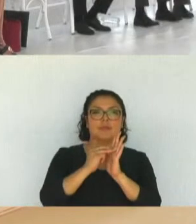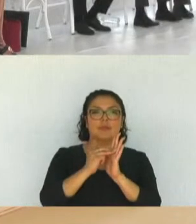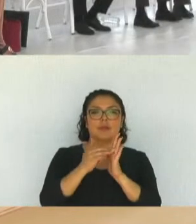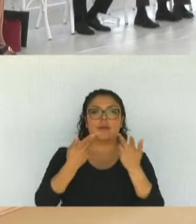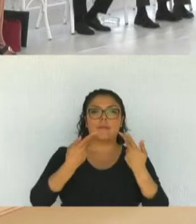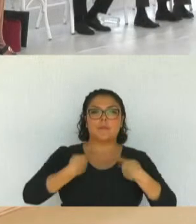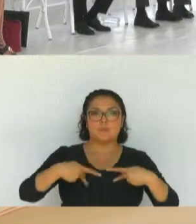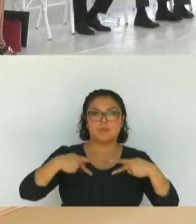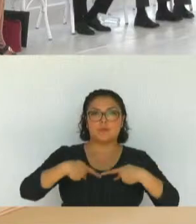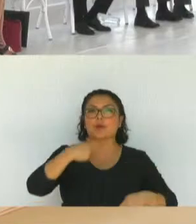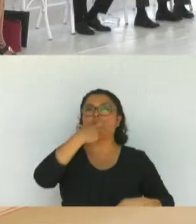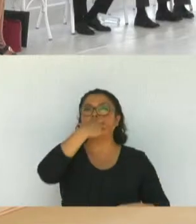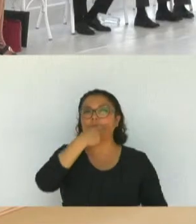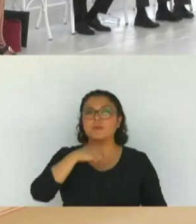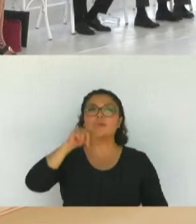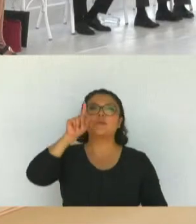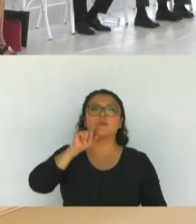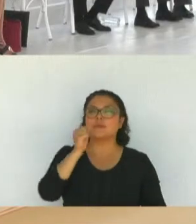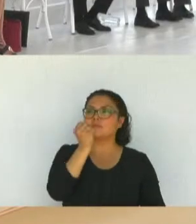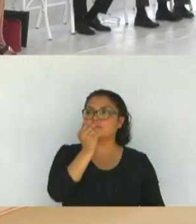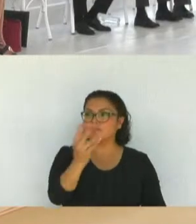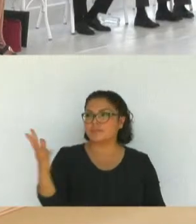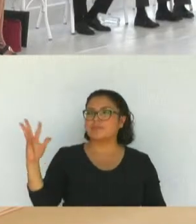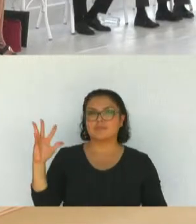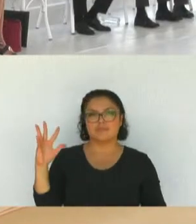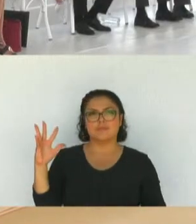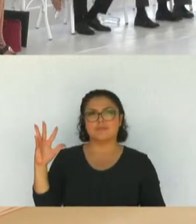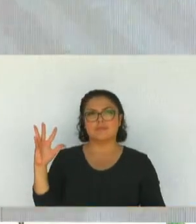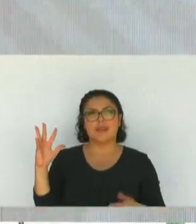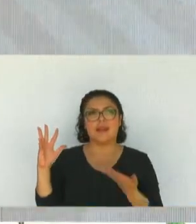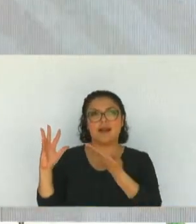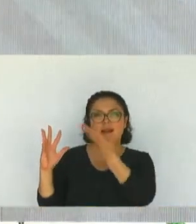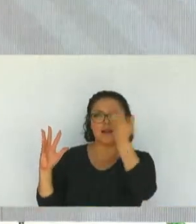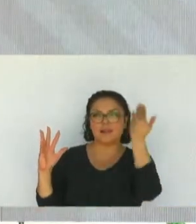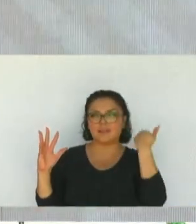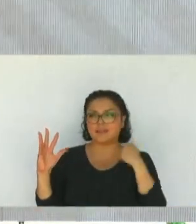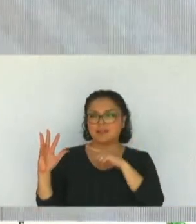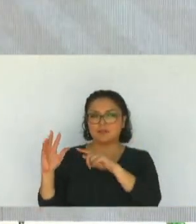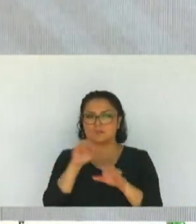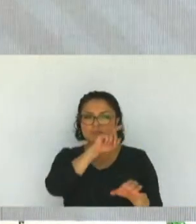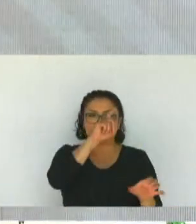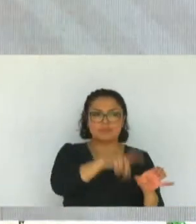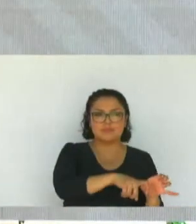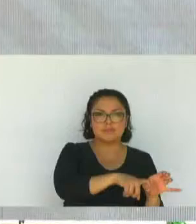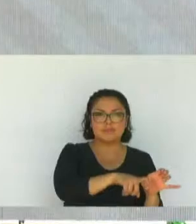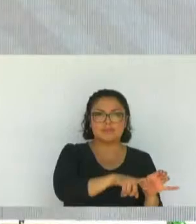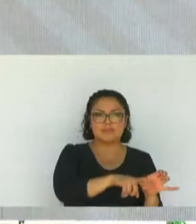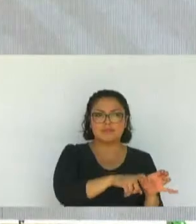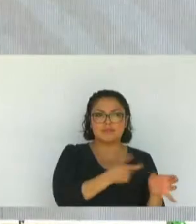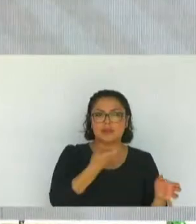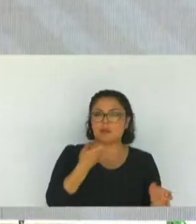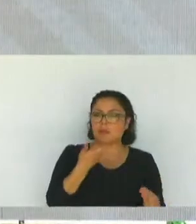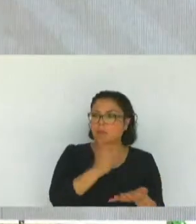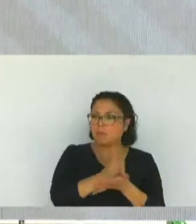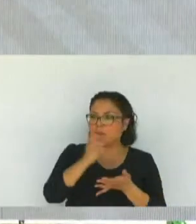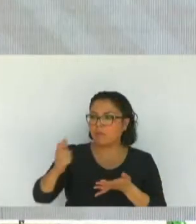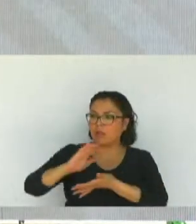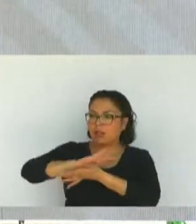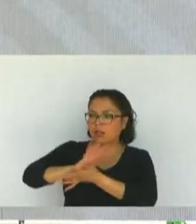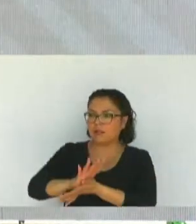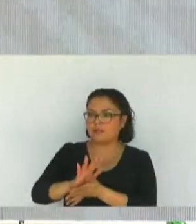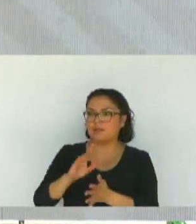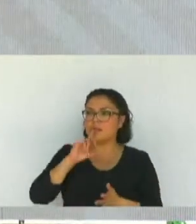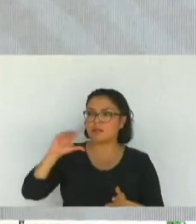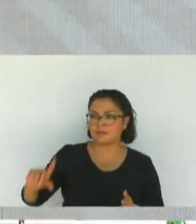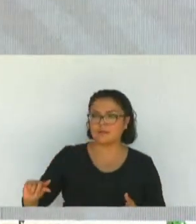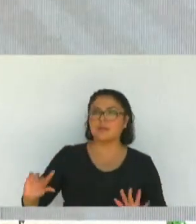trabajadores migrados de las empresas de servicios de personal a la empresa real, con una noticia doblemente